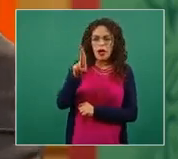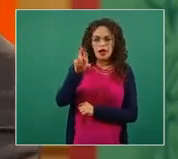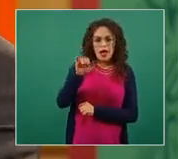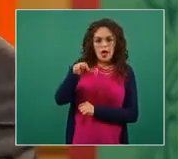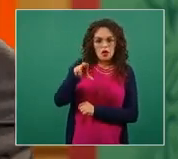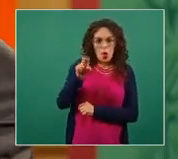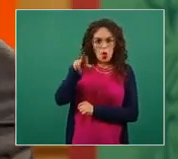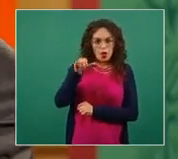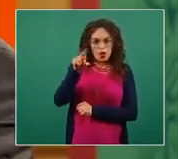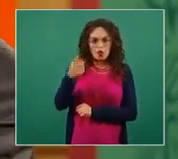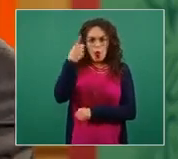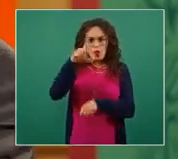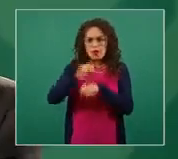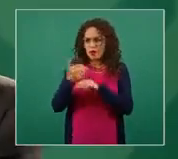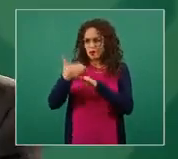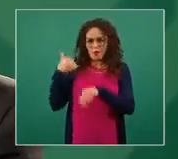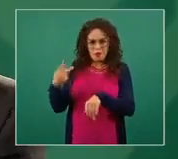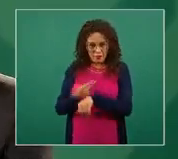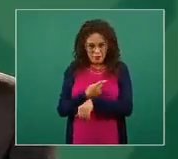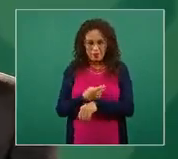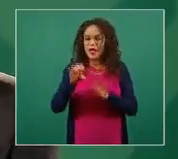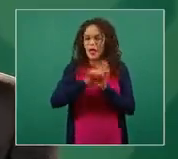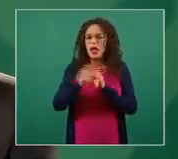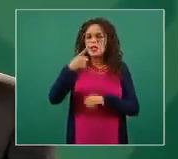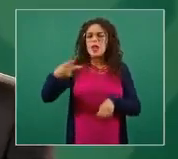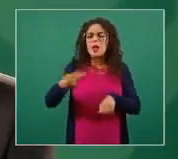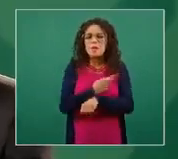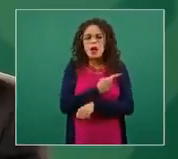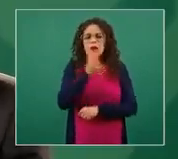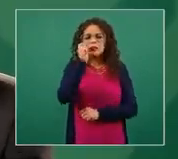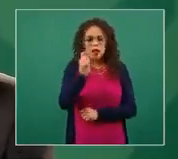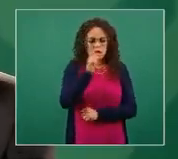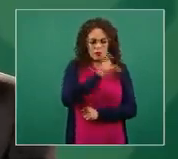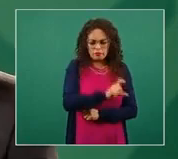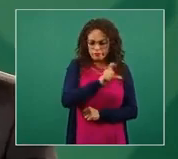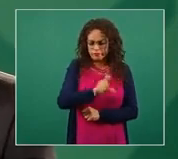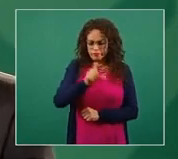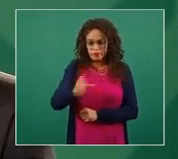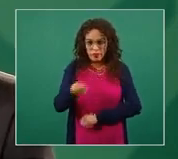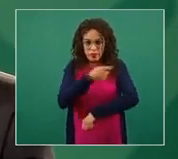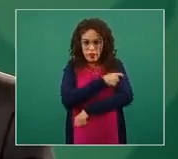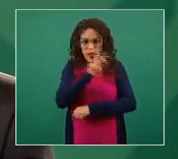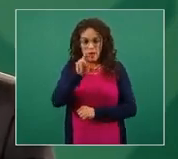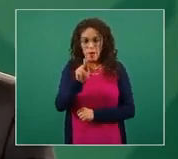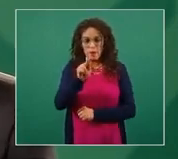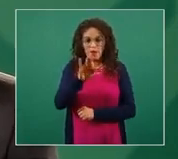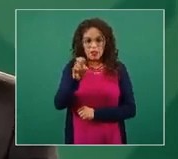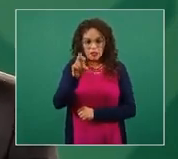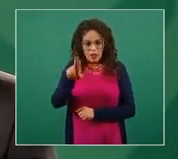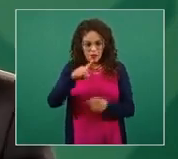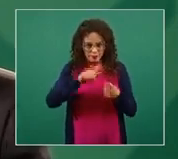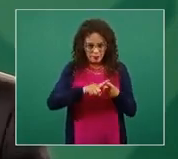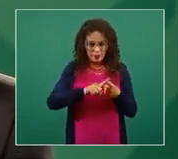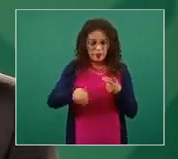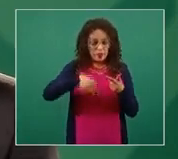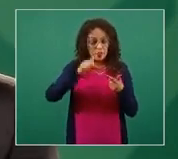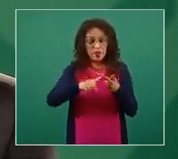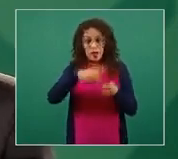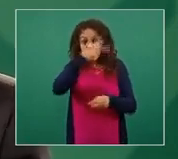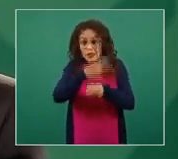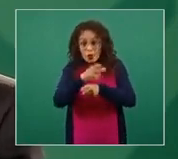ponemos combinaciones de vacunas? Primera dosis con la vacuna Pfizer y segunda dosis con la vacuna